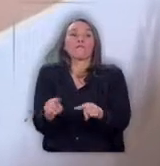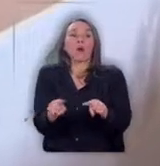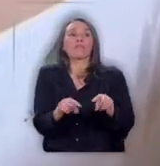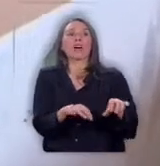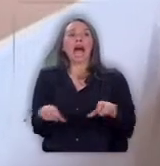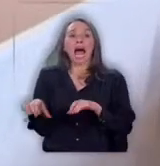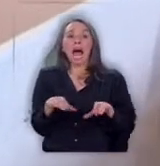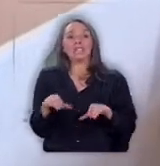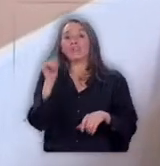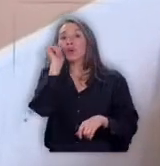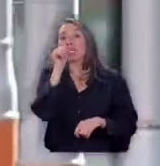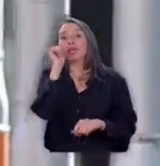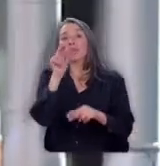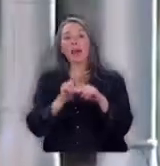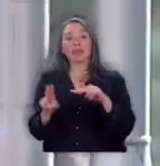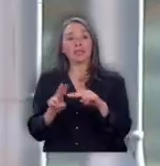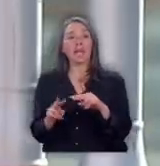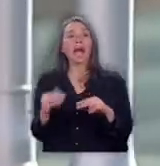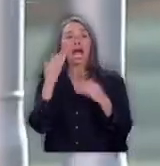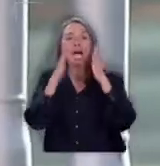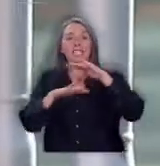sus actividades cotidianas